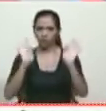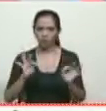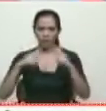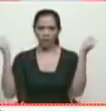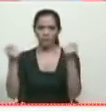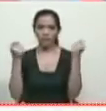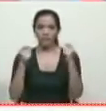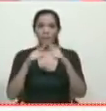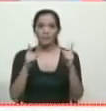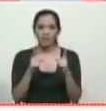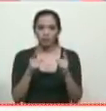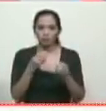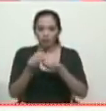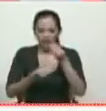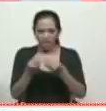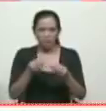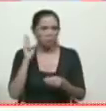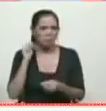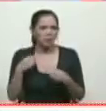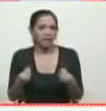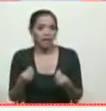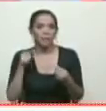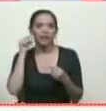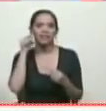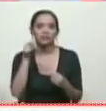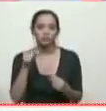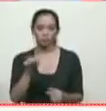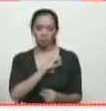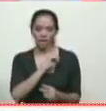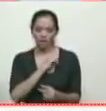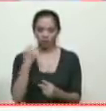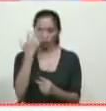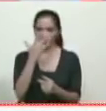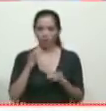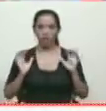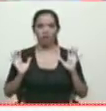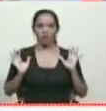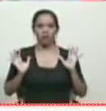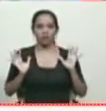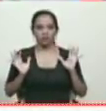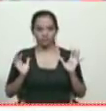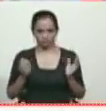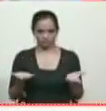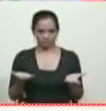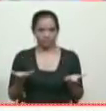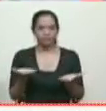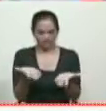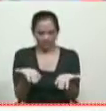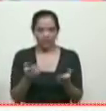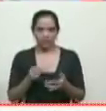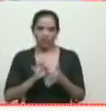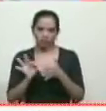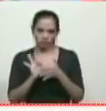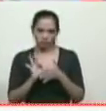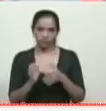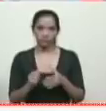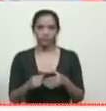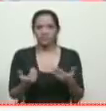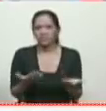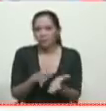operaciones destinadas a aterrorizarte y a desmovilizarte. ¿Qué es lo que pasa? El golpe de Estado de la